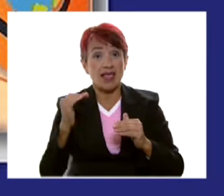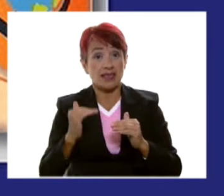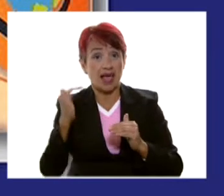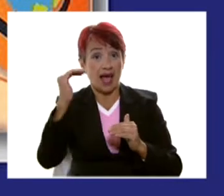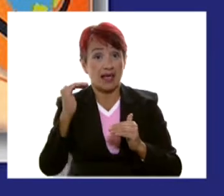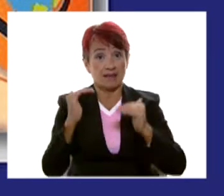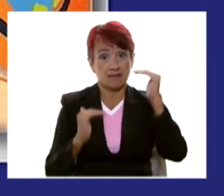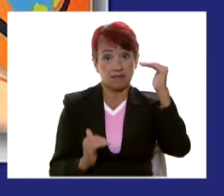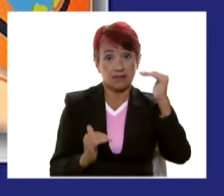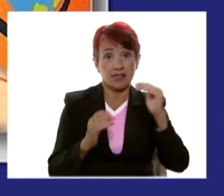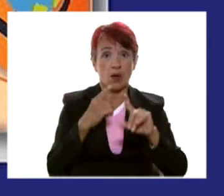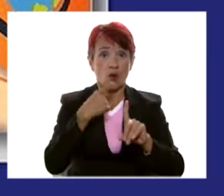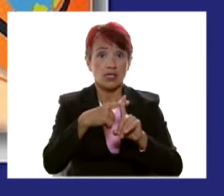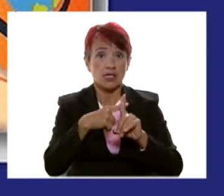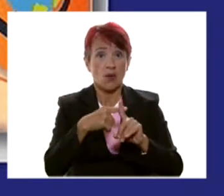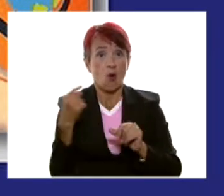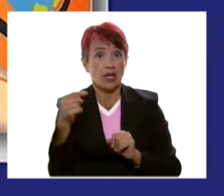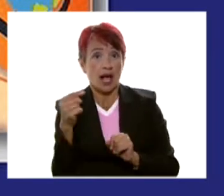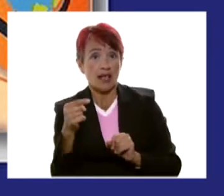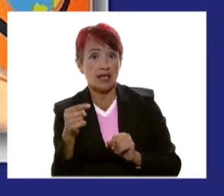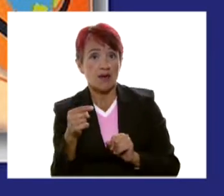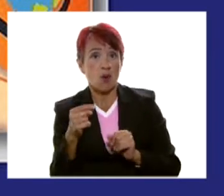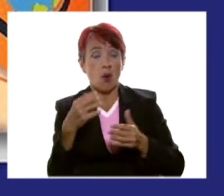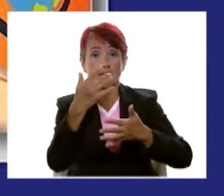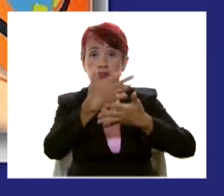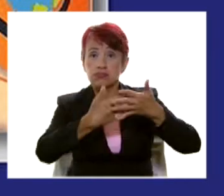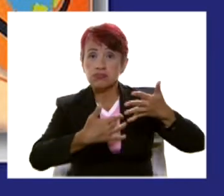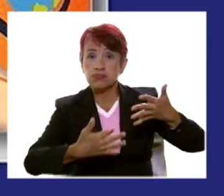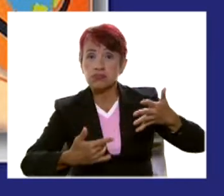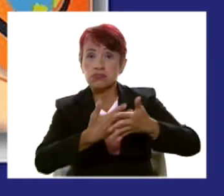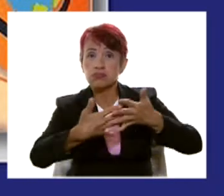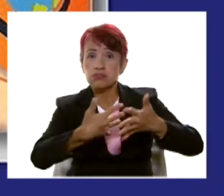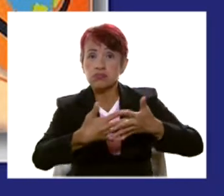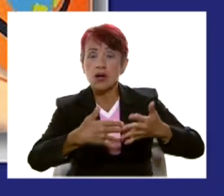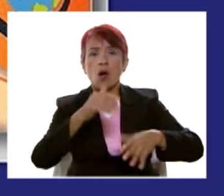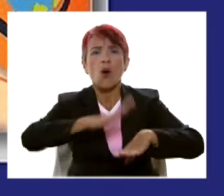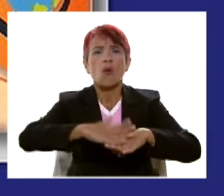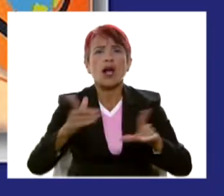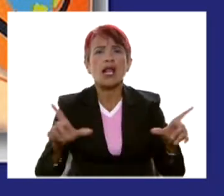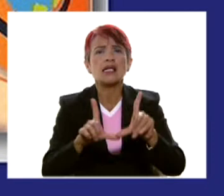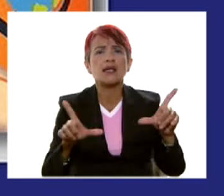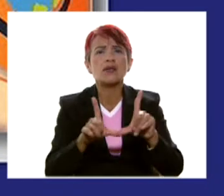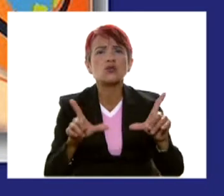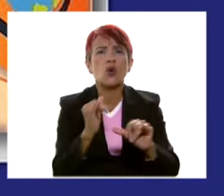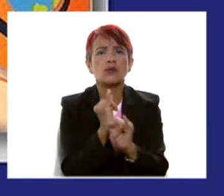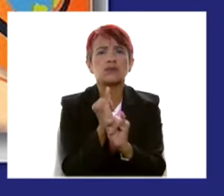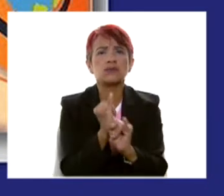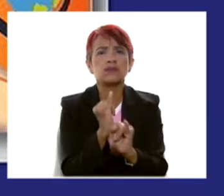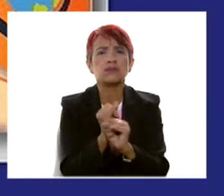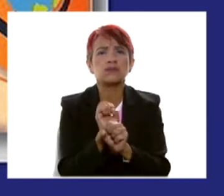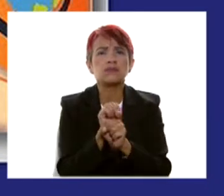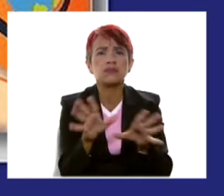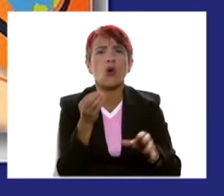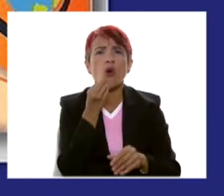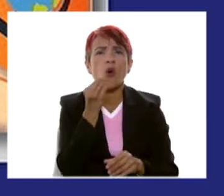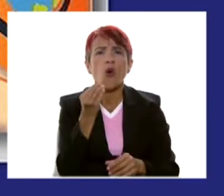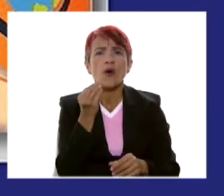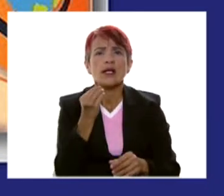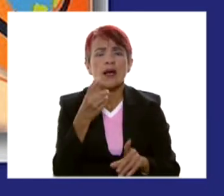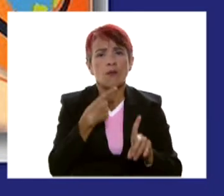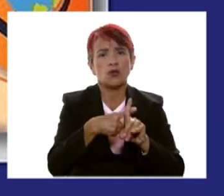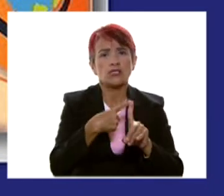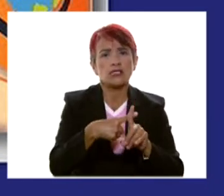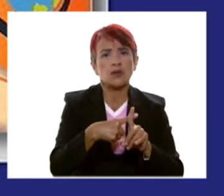redes sociales. Vas a realizar un texto argumentativo del por qué la televisión y las redes sociales influyen en los jóvenes de manera positiva